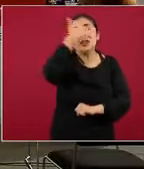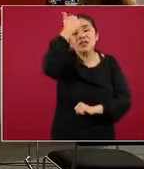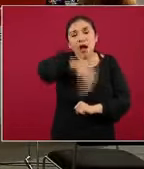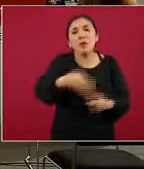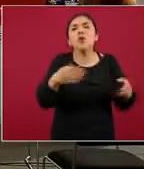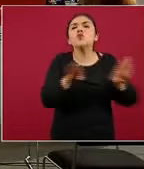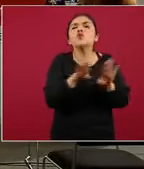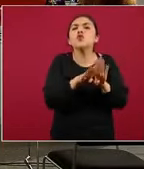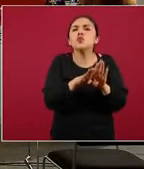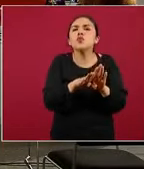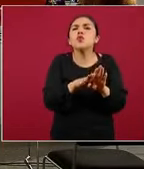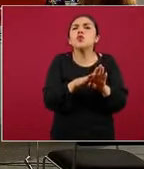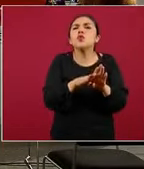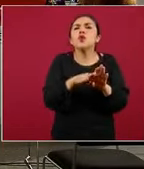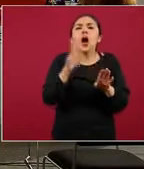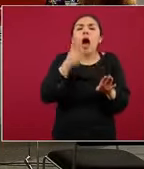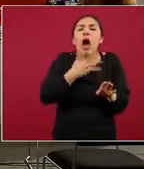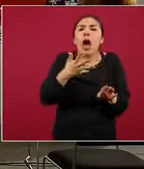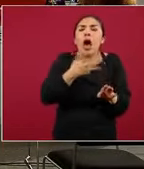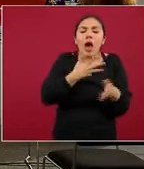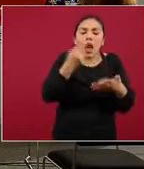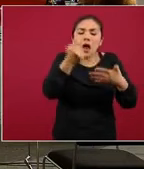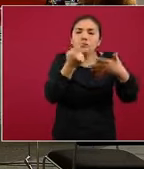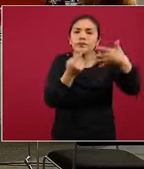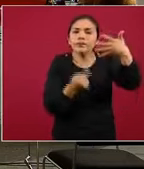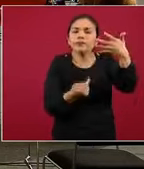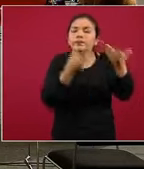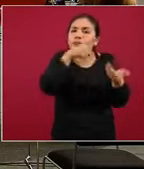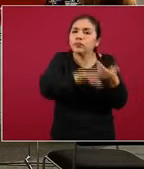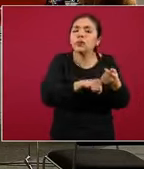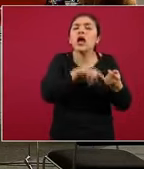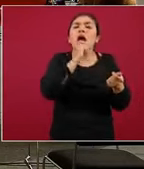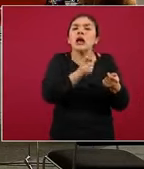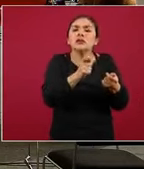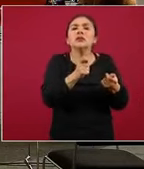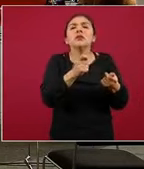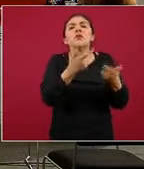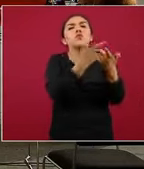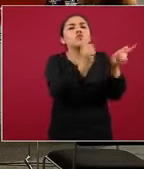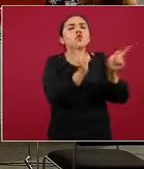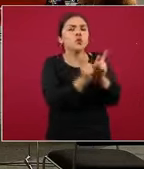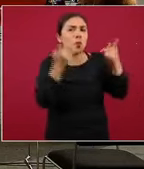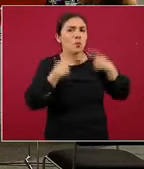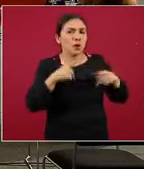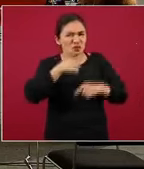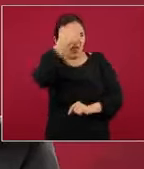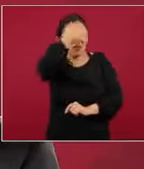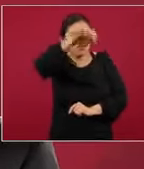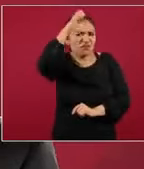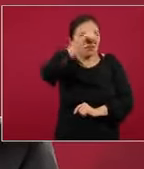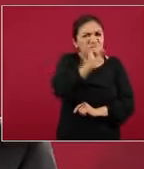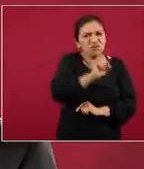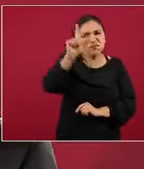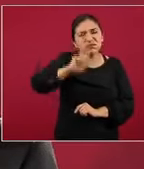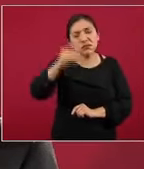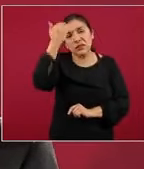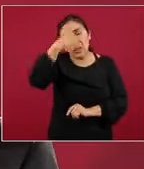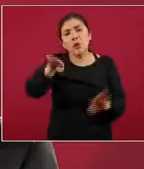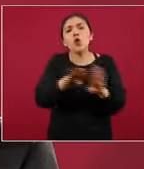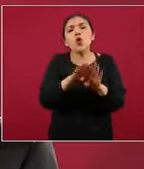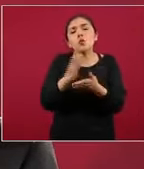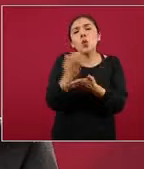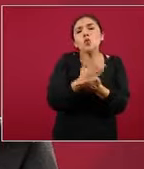referencia exacta, precisa, que deriva de reflexiones de grupos de personas expertas sobre cuál es el